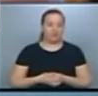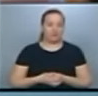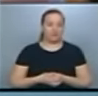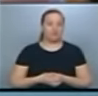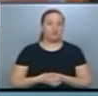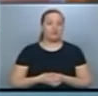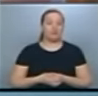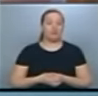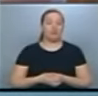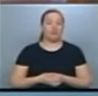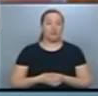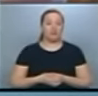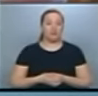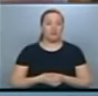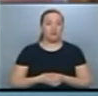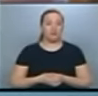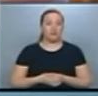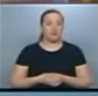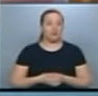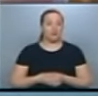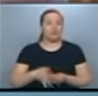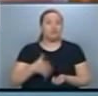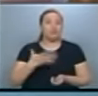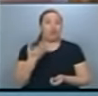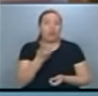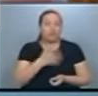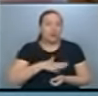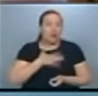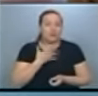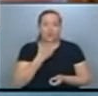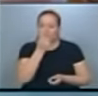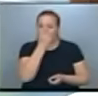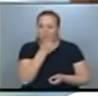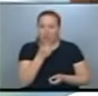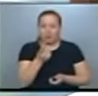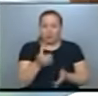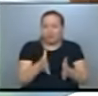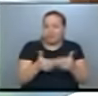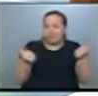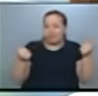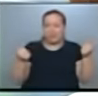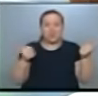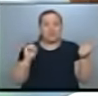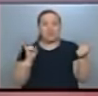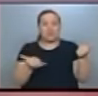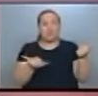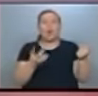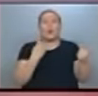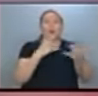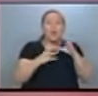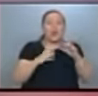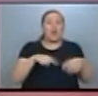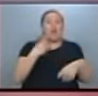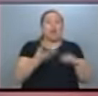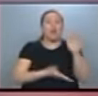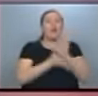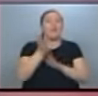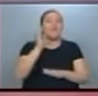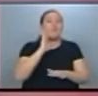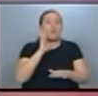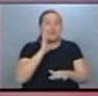romance, eso sí estábamos diciendo, rapidísimo. Sí, sí, fue, en cuestión de días. Una noche chatearon, al otro día ya se fue para